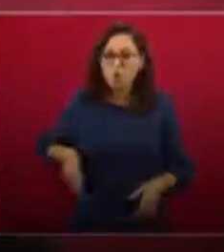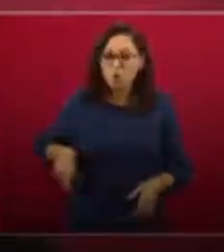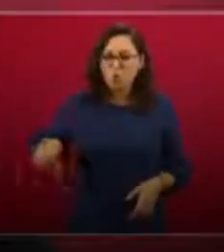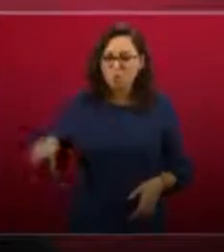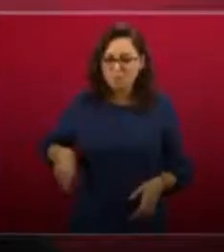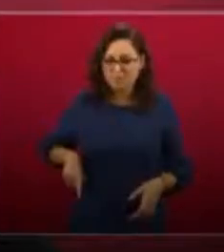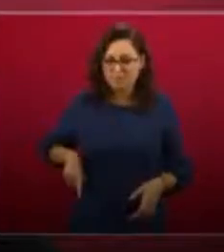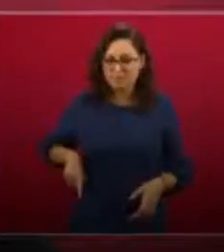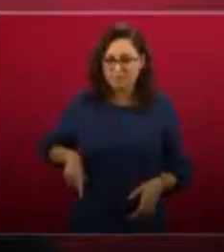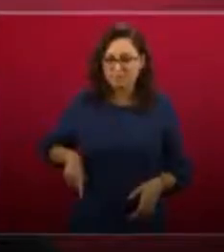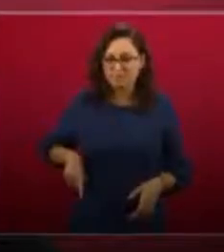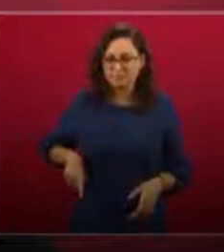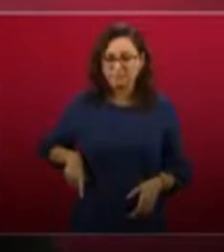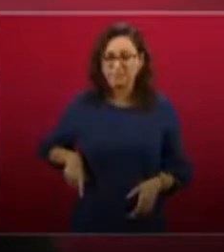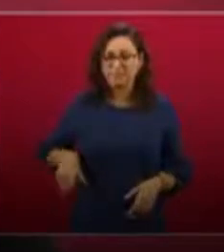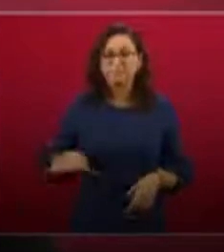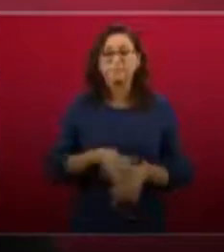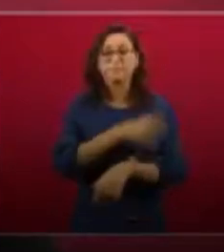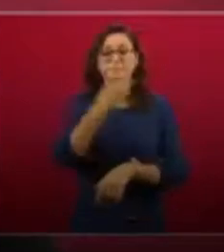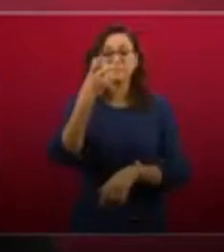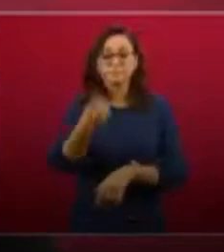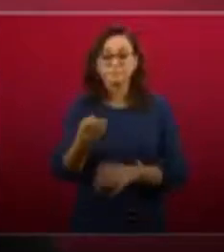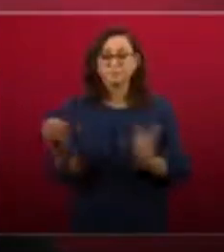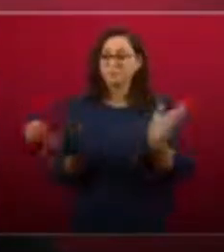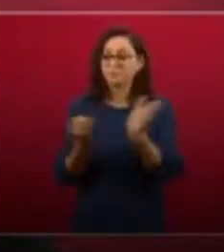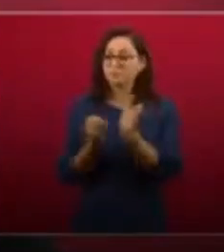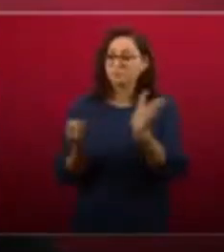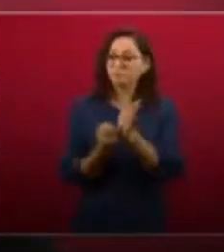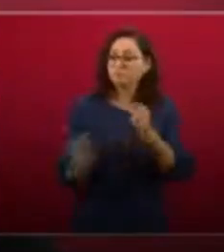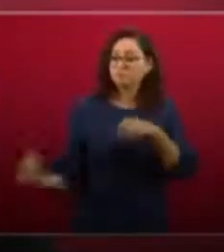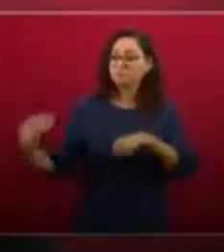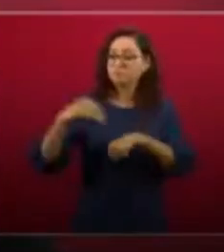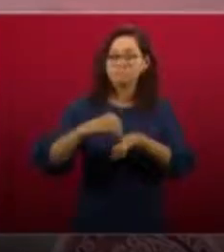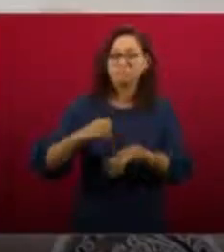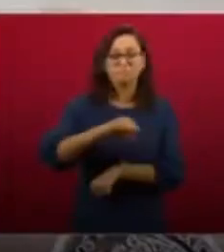Por eso no hay aumentos de impuestos.